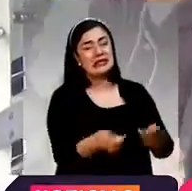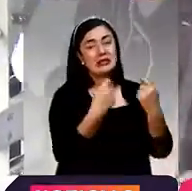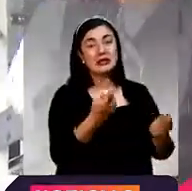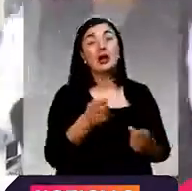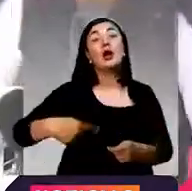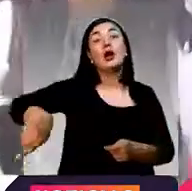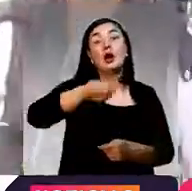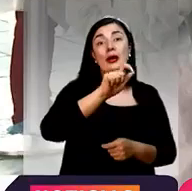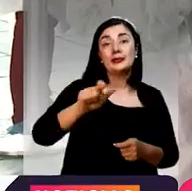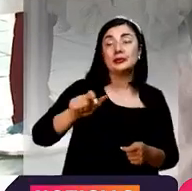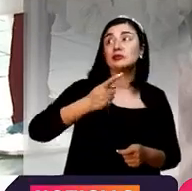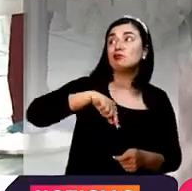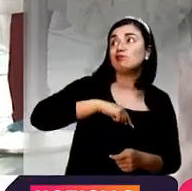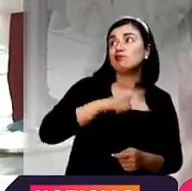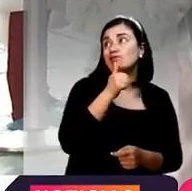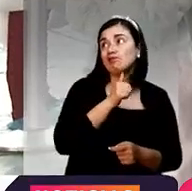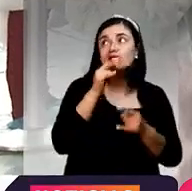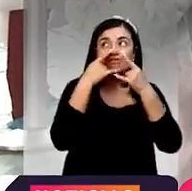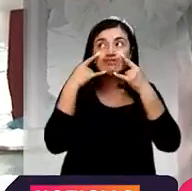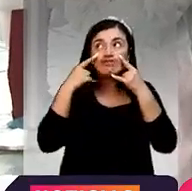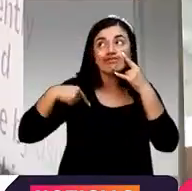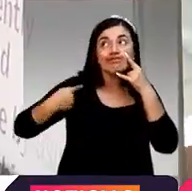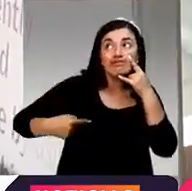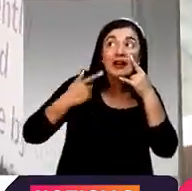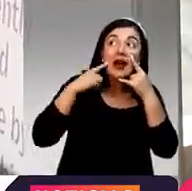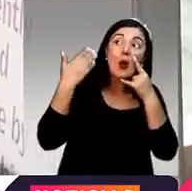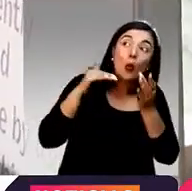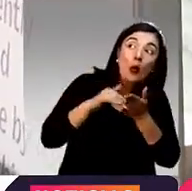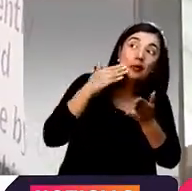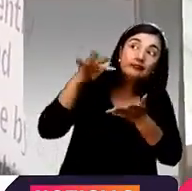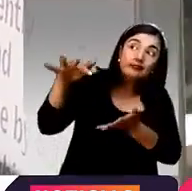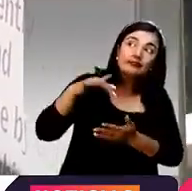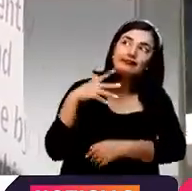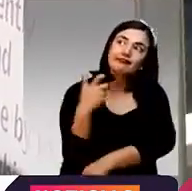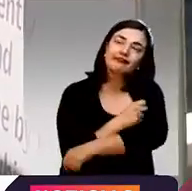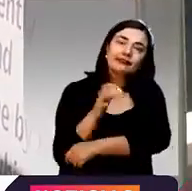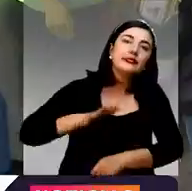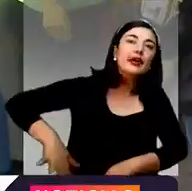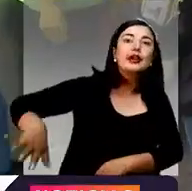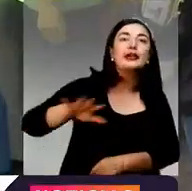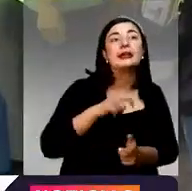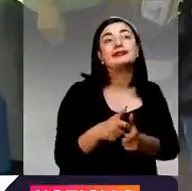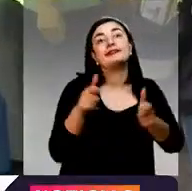debemos continuar con el cuidado riguroso mientras se logra la inmunidad en la mayoría de los colombianos.